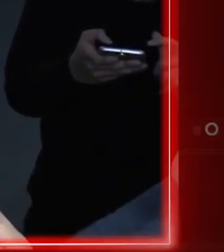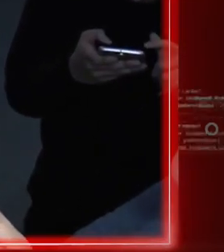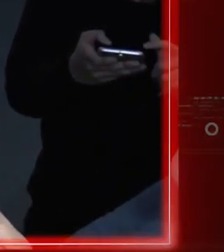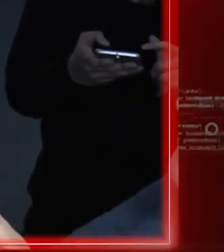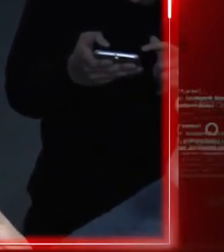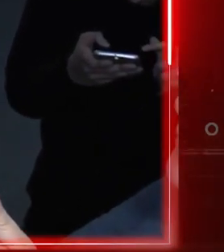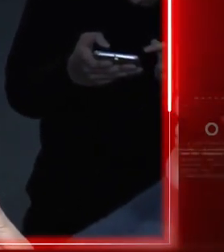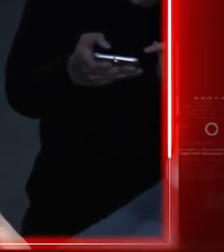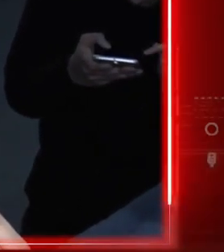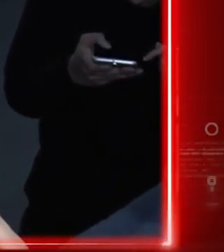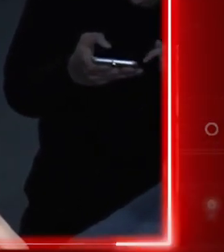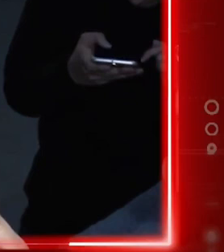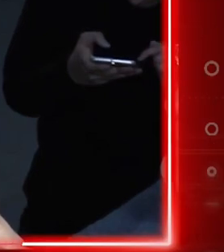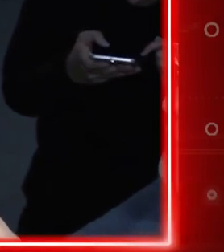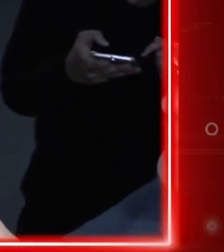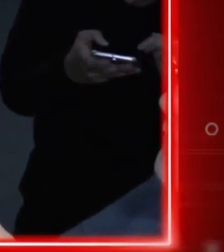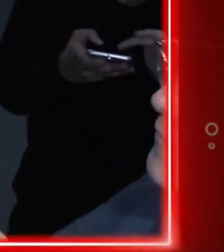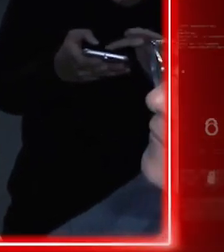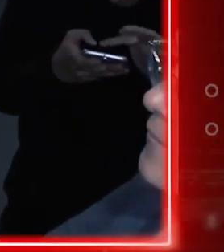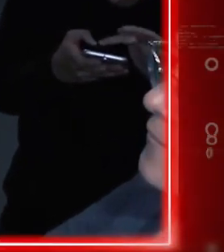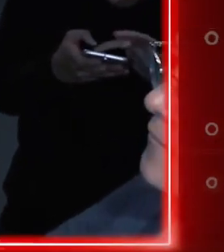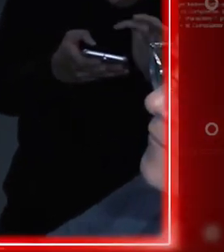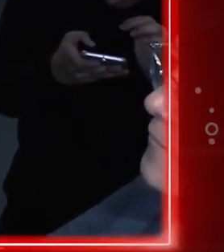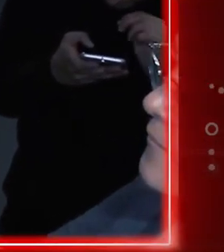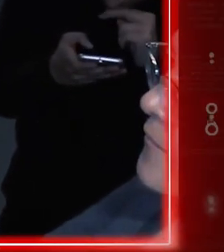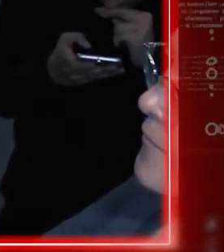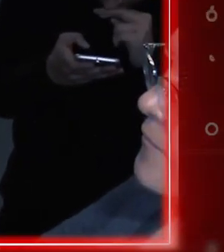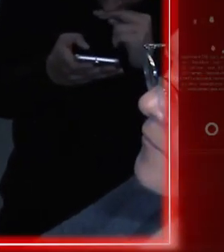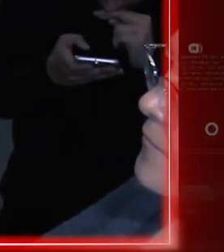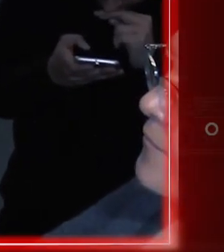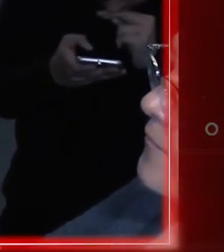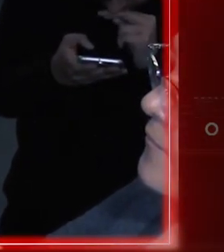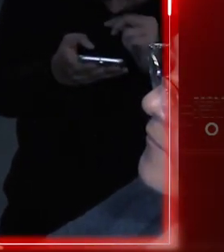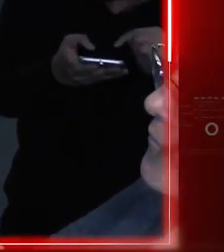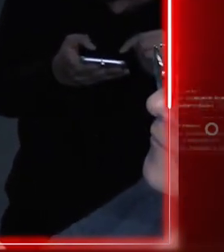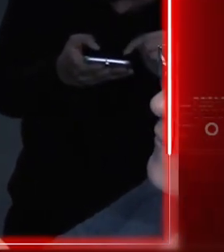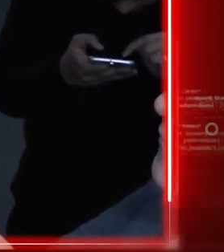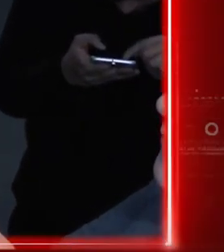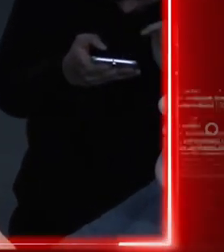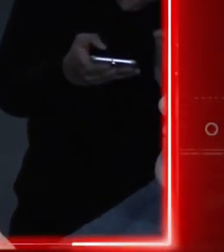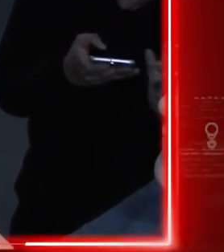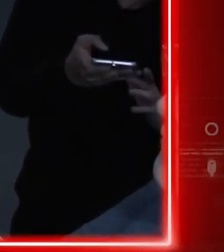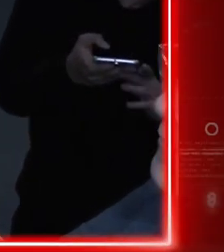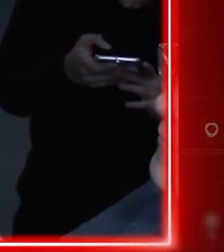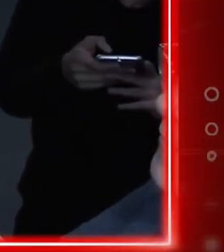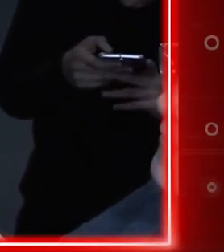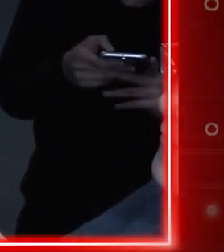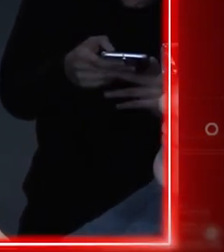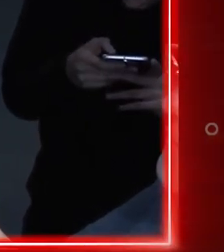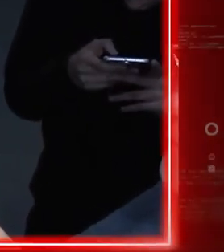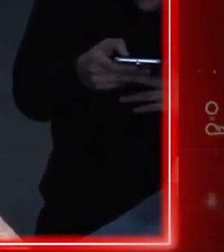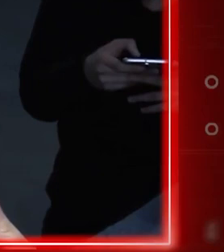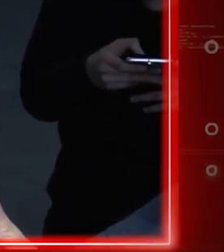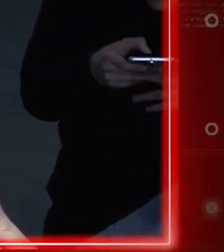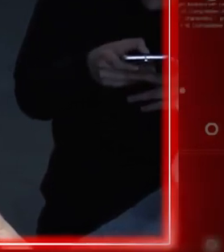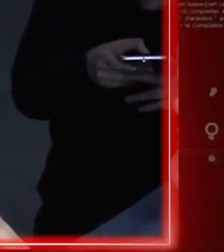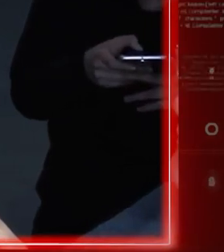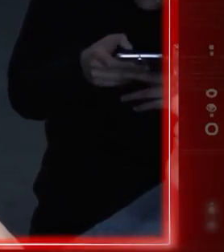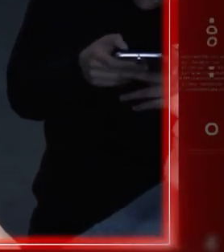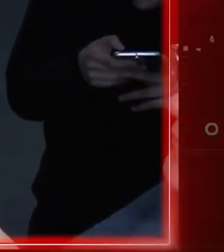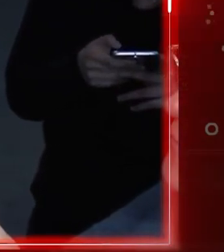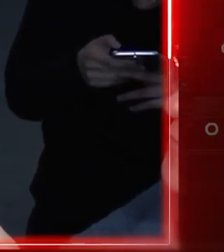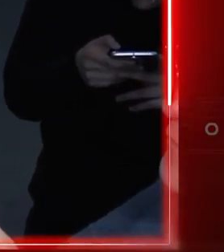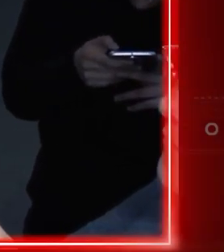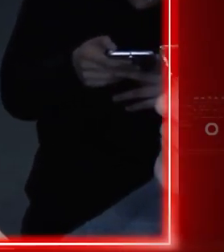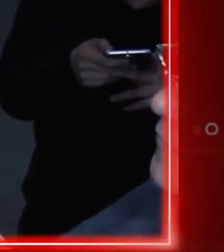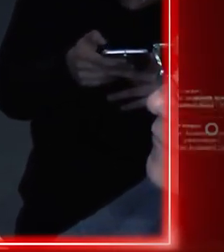8. A ninguno, lo puedo denunciar categóricamente, a ningún organismo constitucionalmente autónomo, ni a